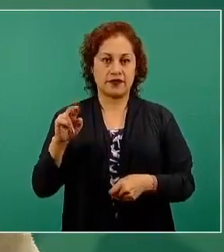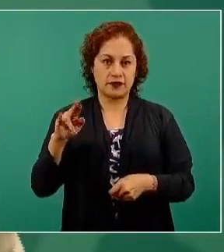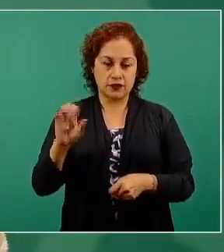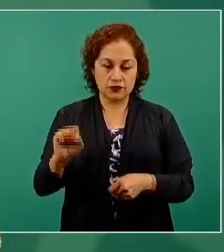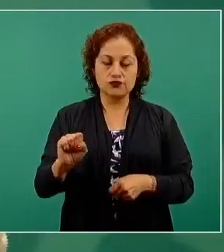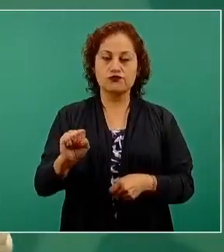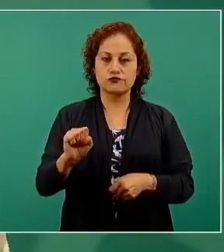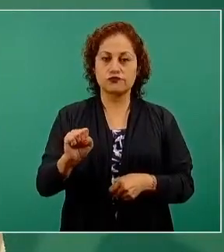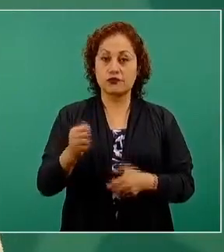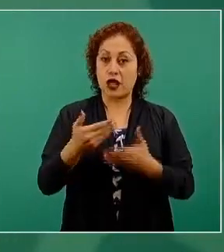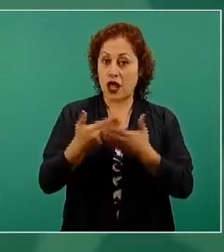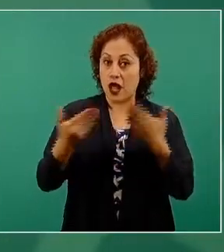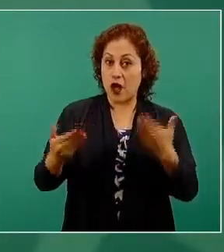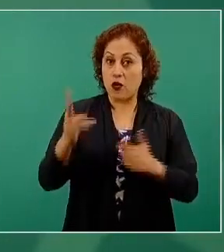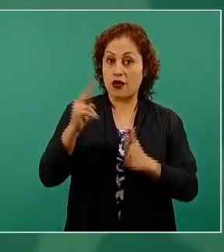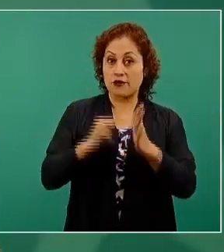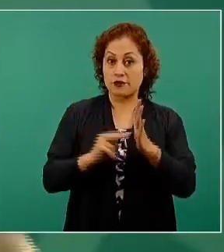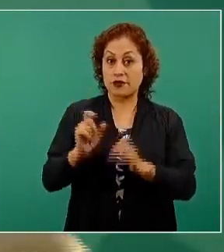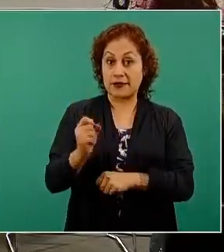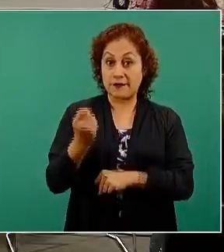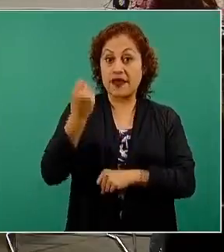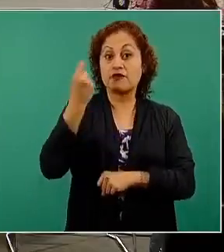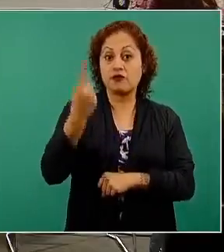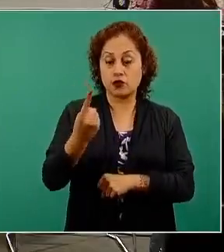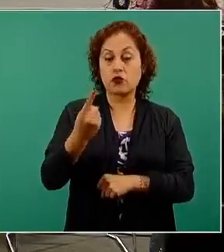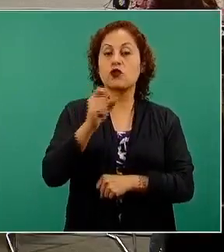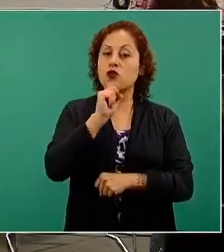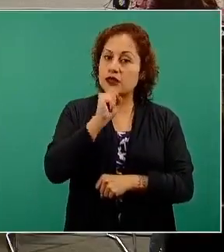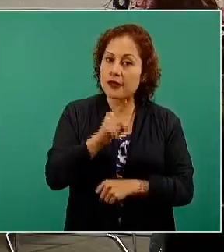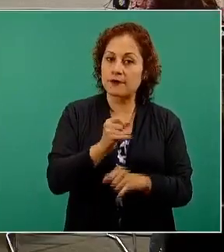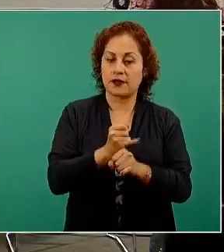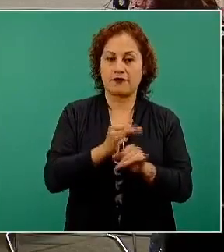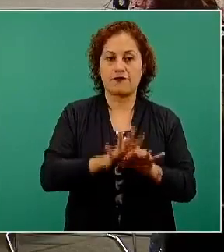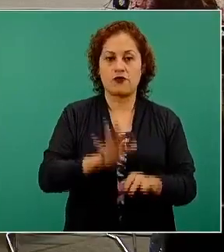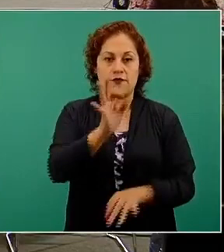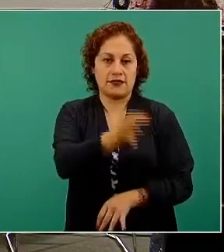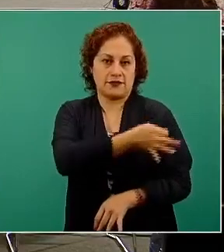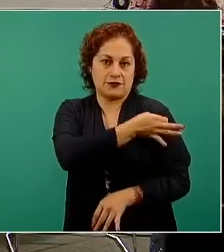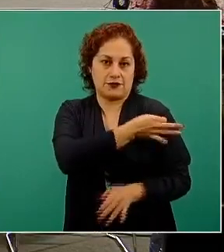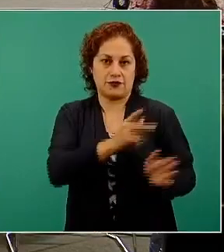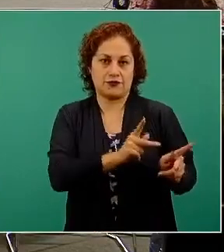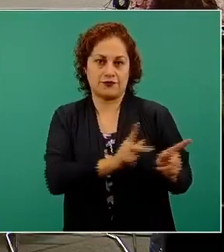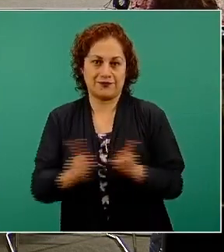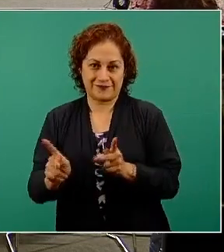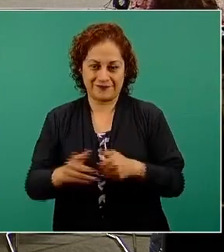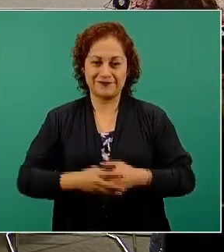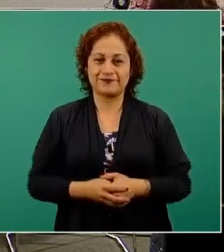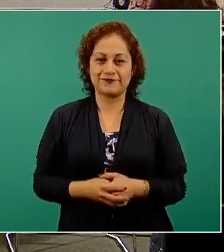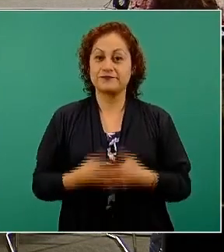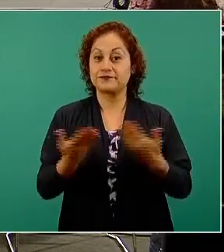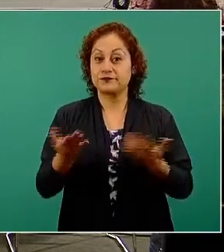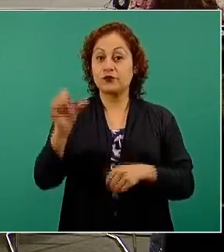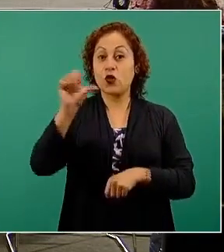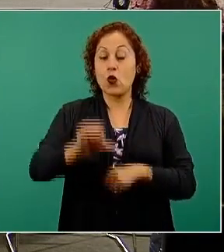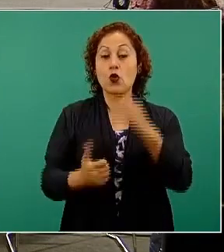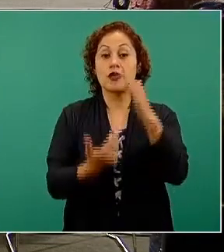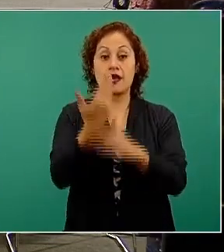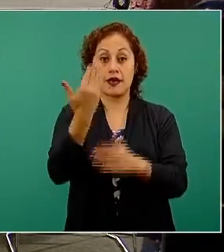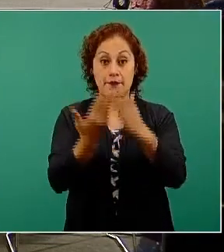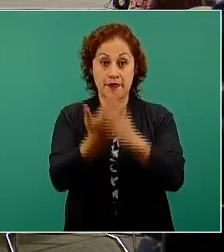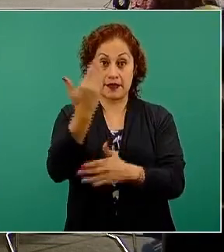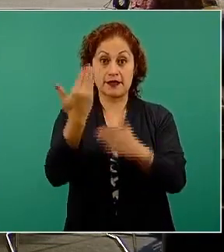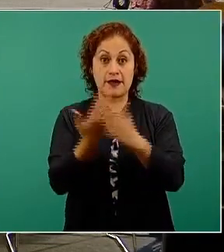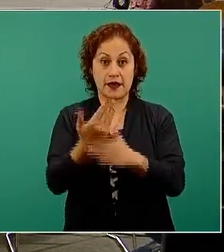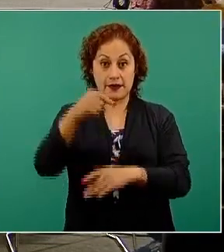informe técnico diario del avance de la estrategia de vacunación. El día de hoy en la mañana presentamos